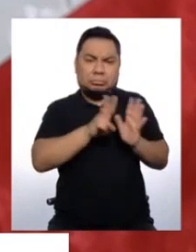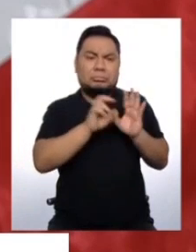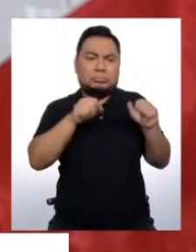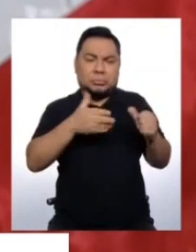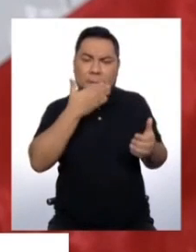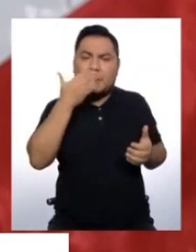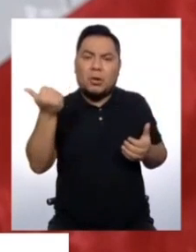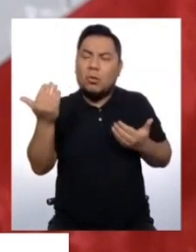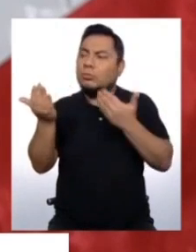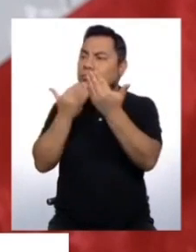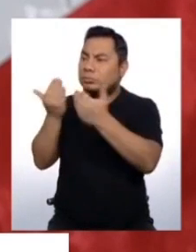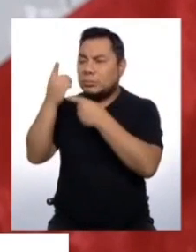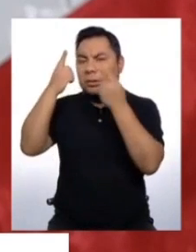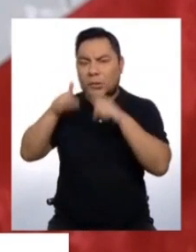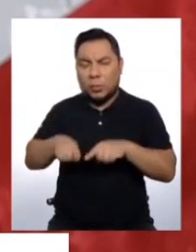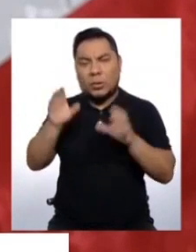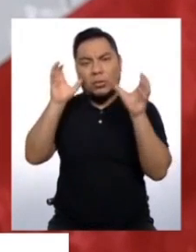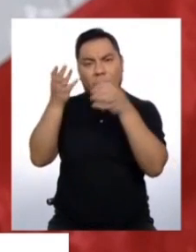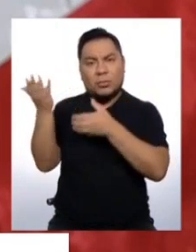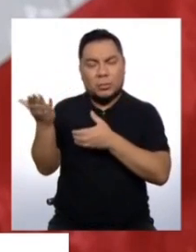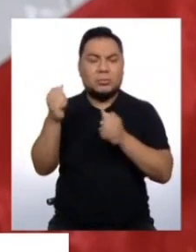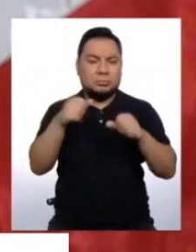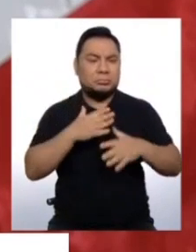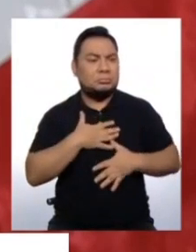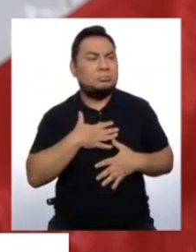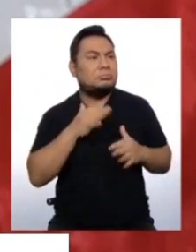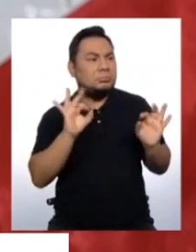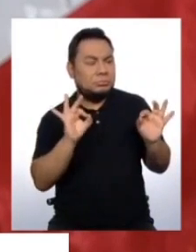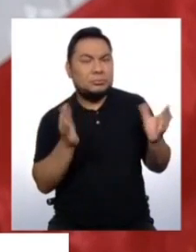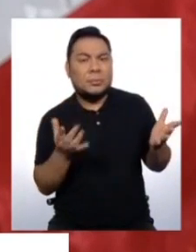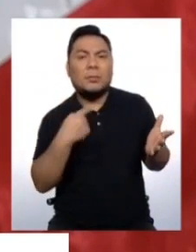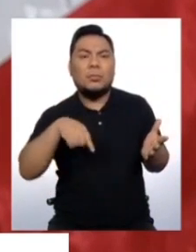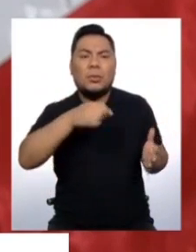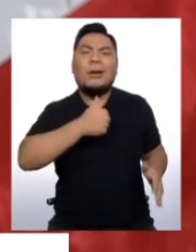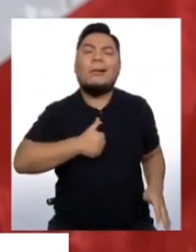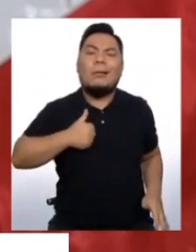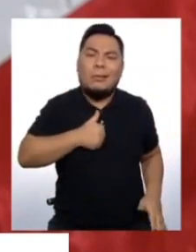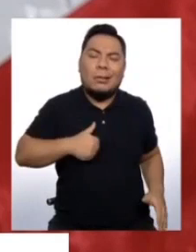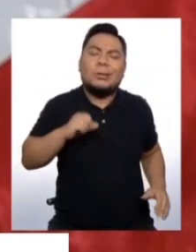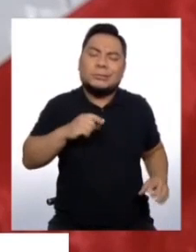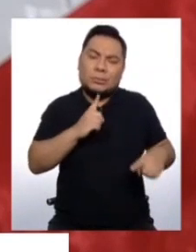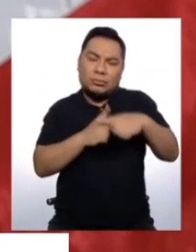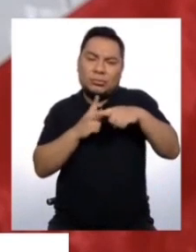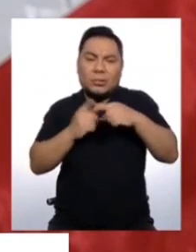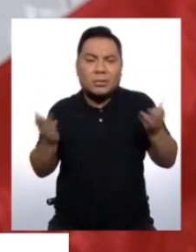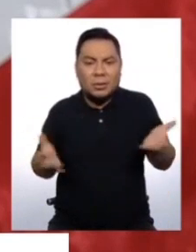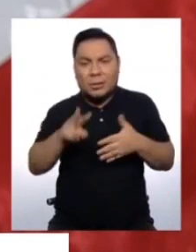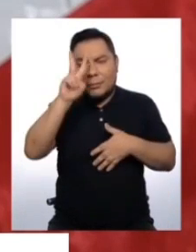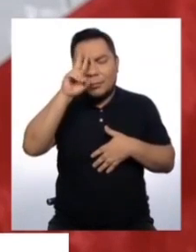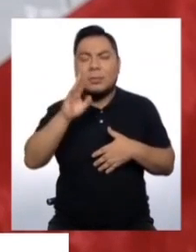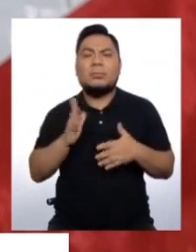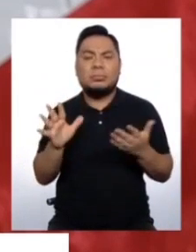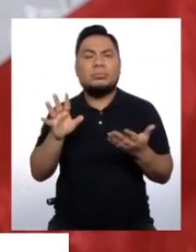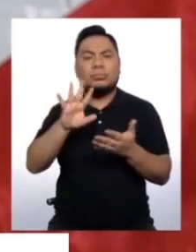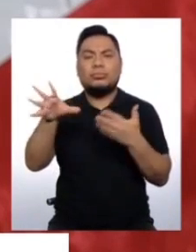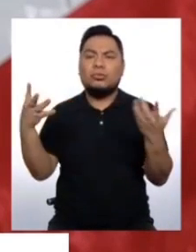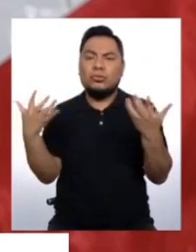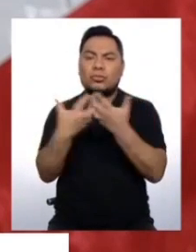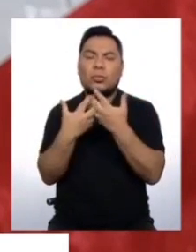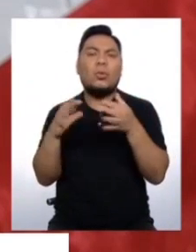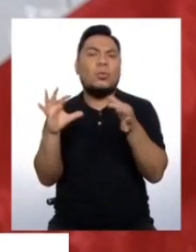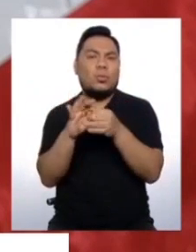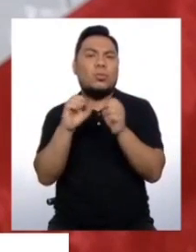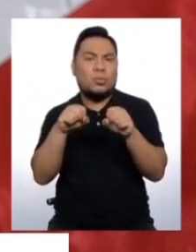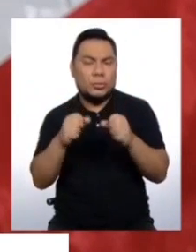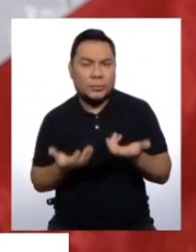una mejor coordinación, porque obviamente estamos en la actitud de proponerle al país una agenda común,